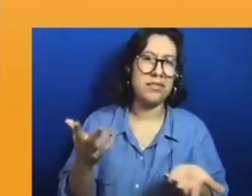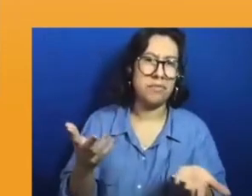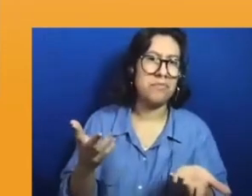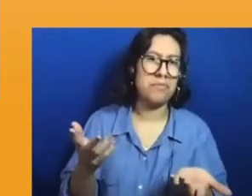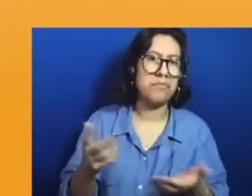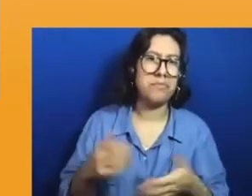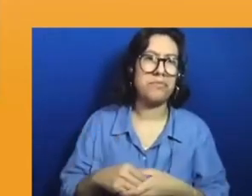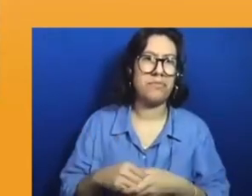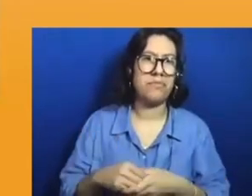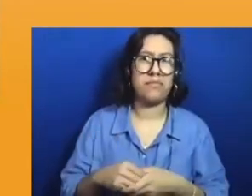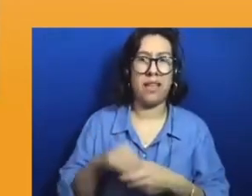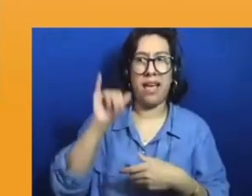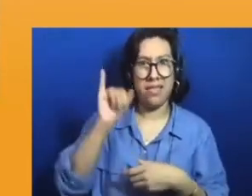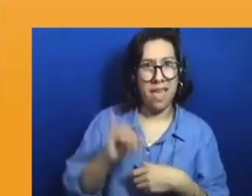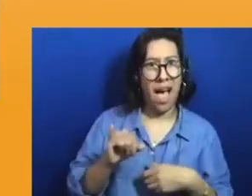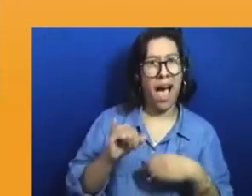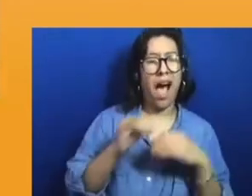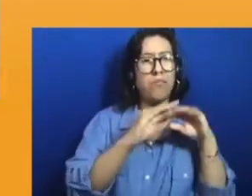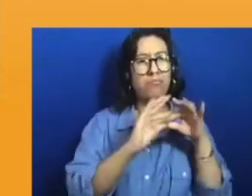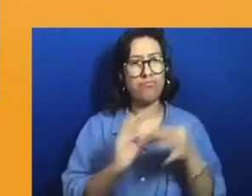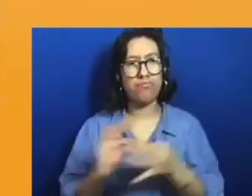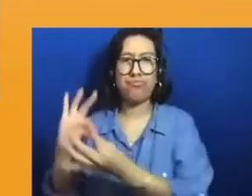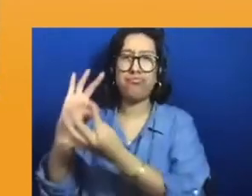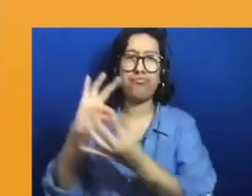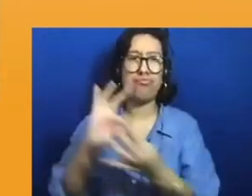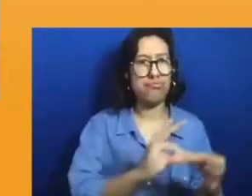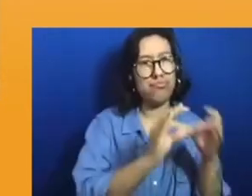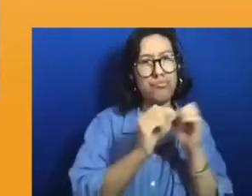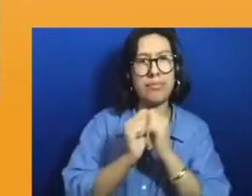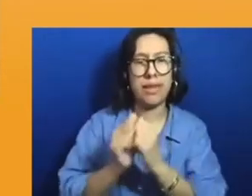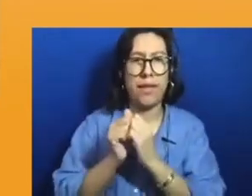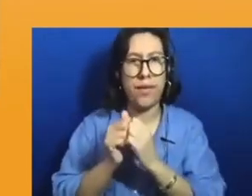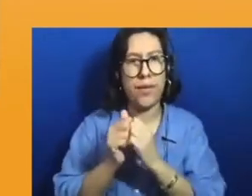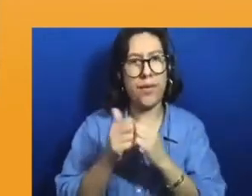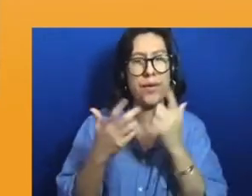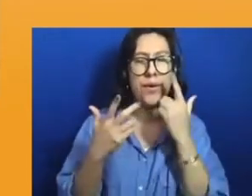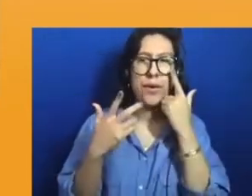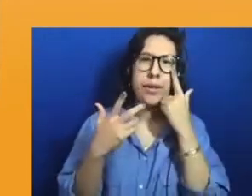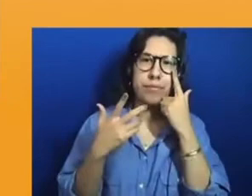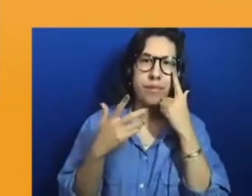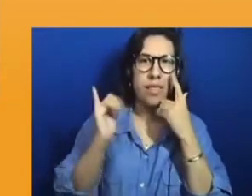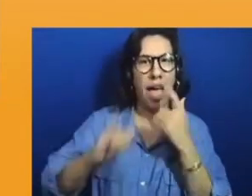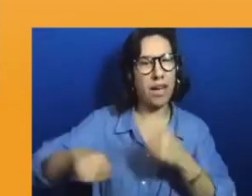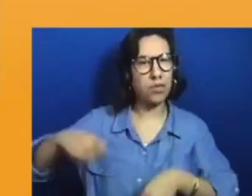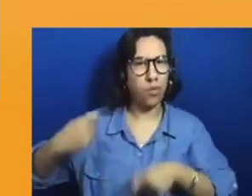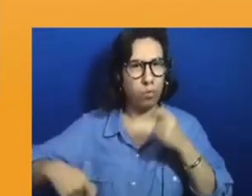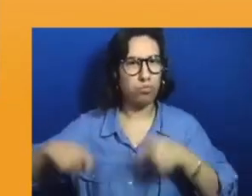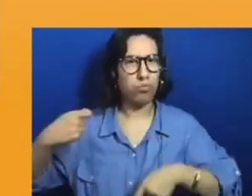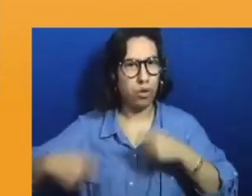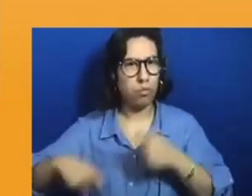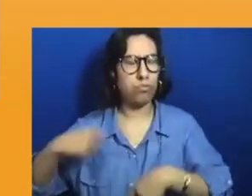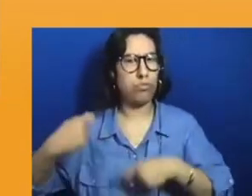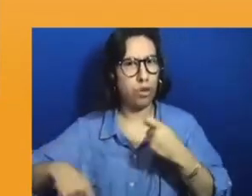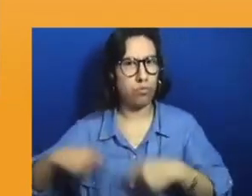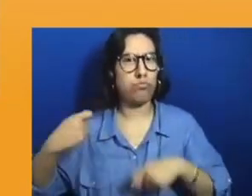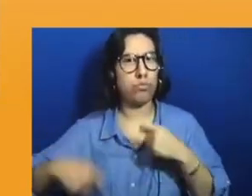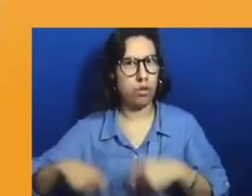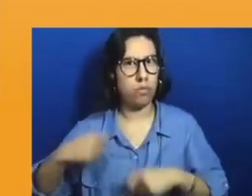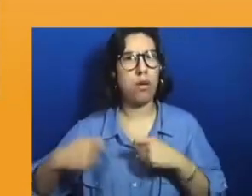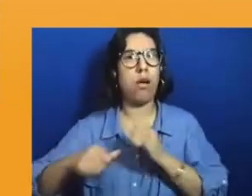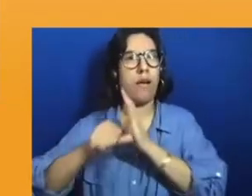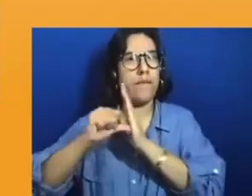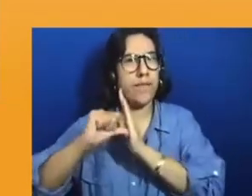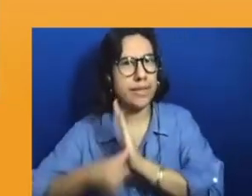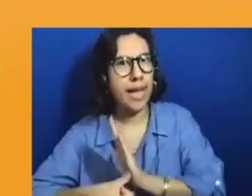realmente el uno conduce al otro. El tocar del tambor puede enfatizar,